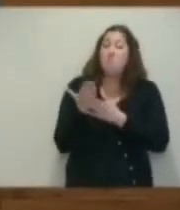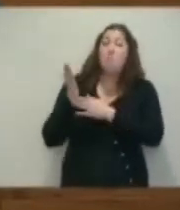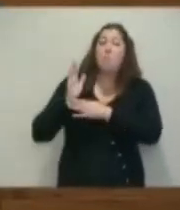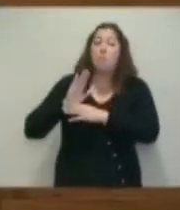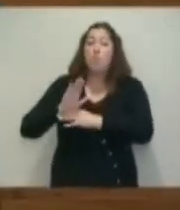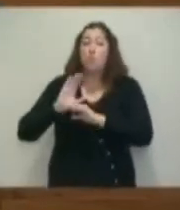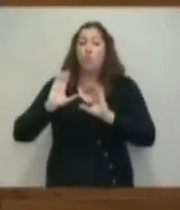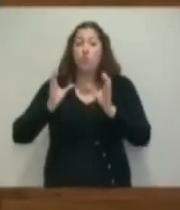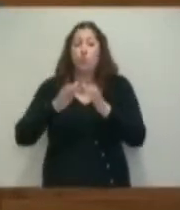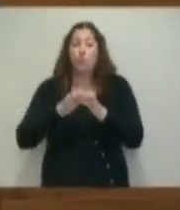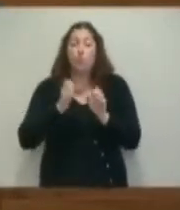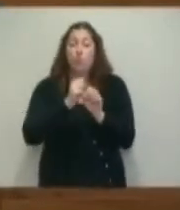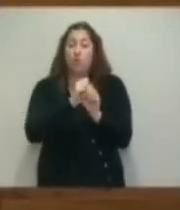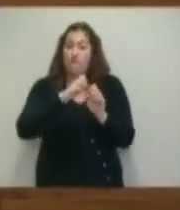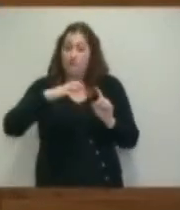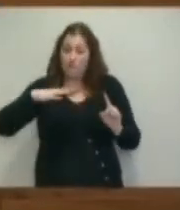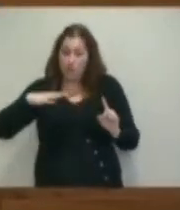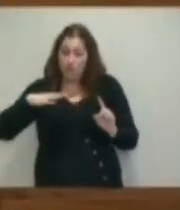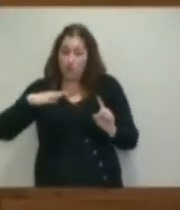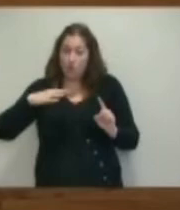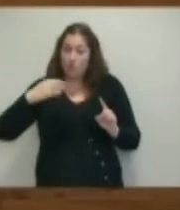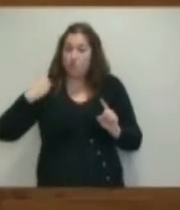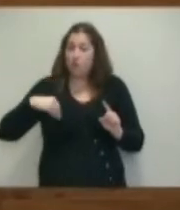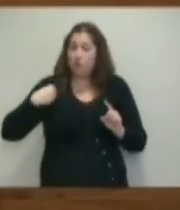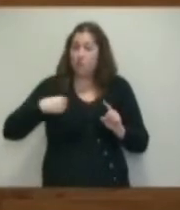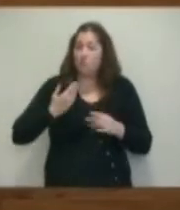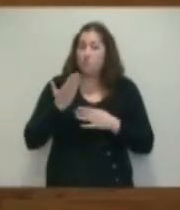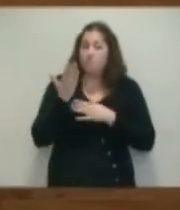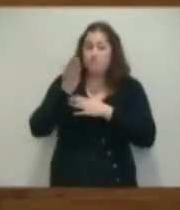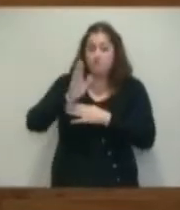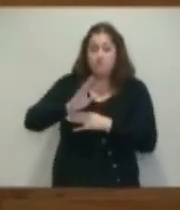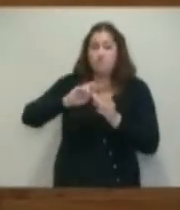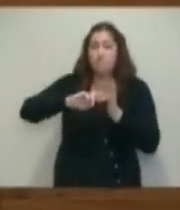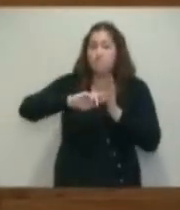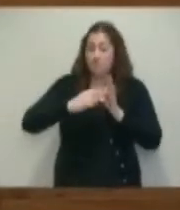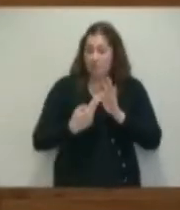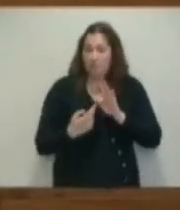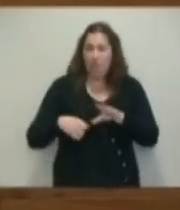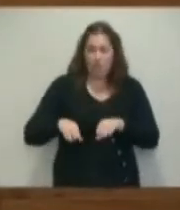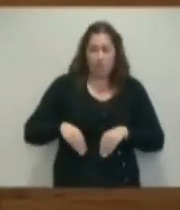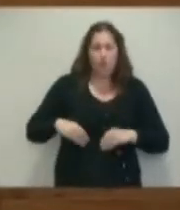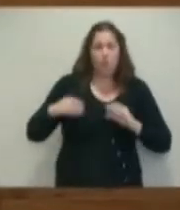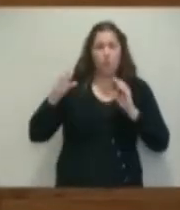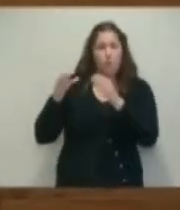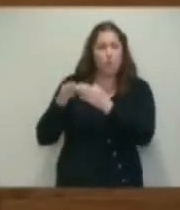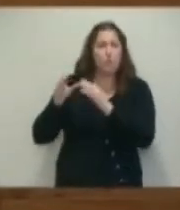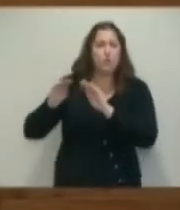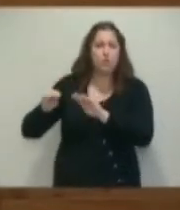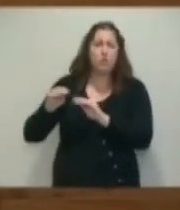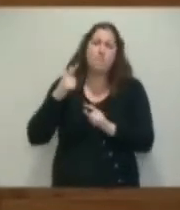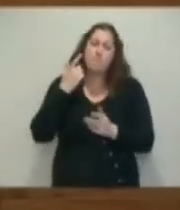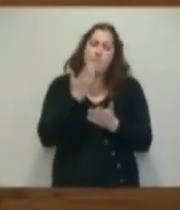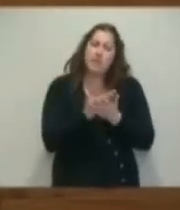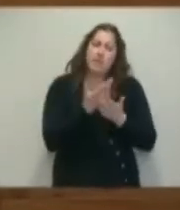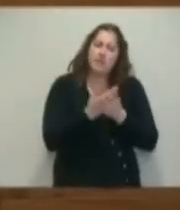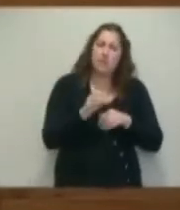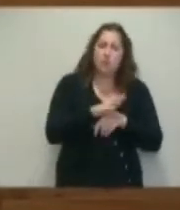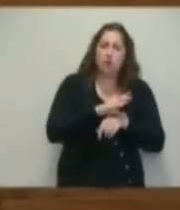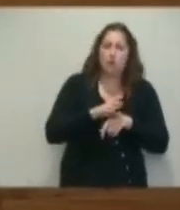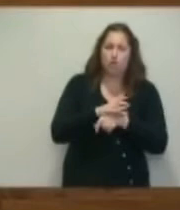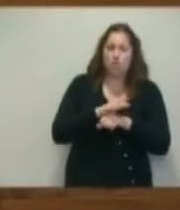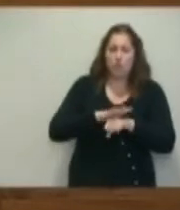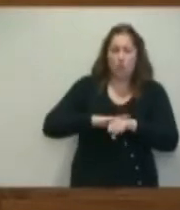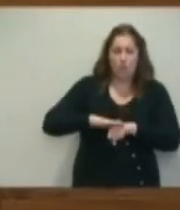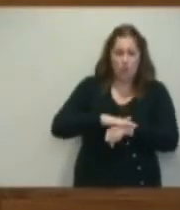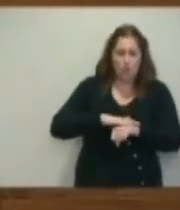Grupo Parlamentario de Foro Asturias, en la que presentamos una enmienda que fue aceptada por su grupo, en la que instábamos al Consejo de Gobierno a elaborar un informe de